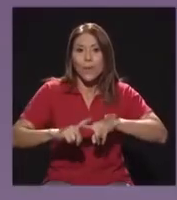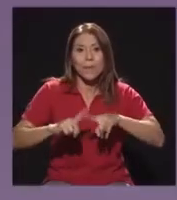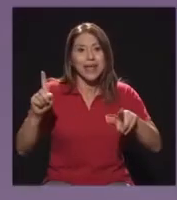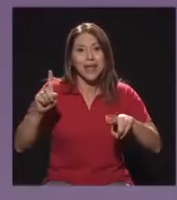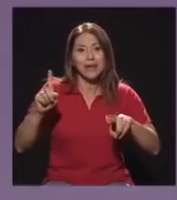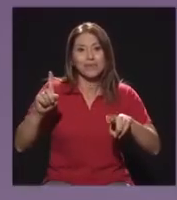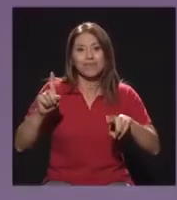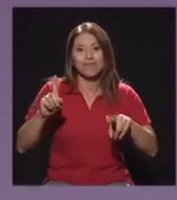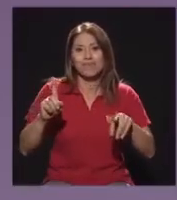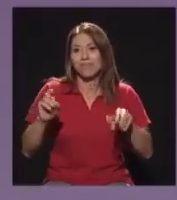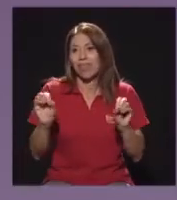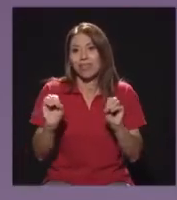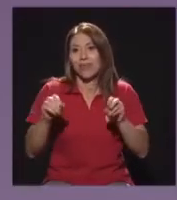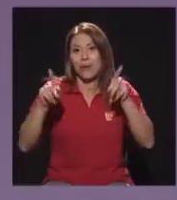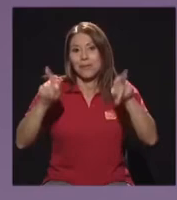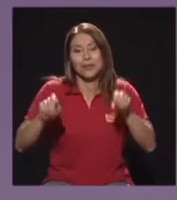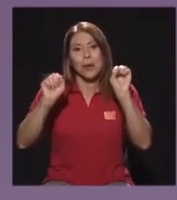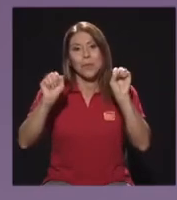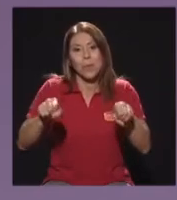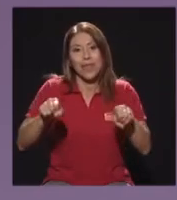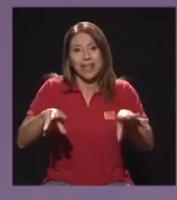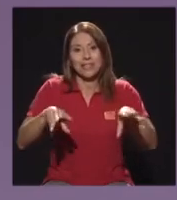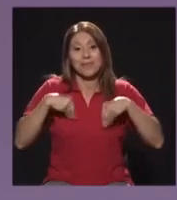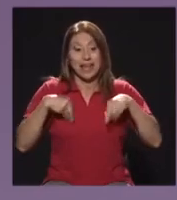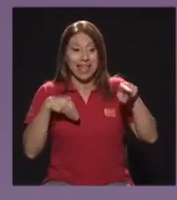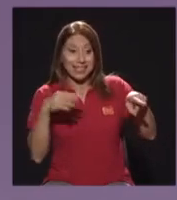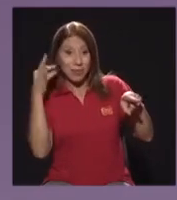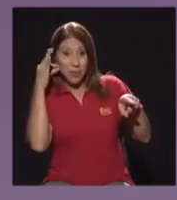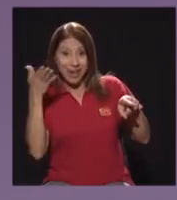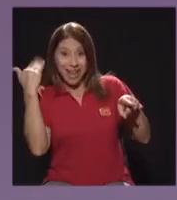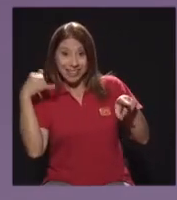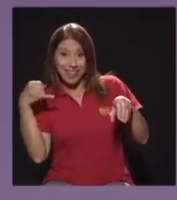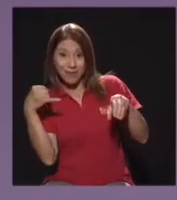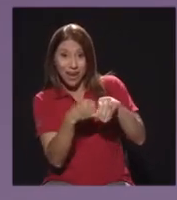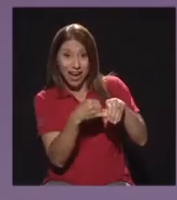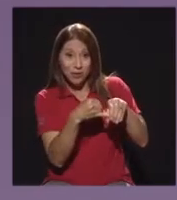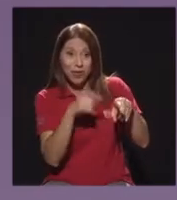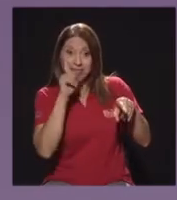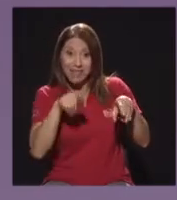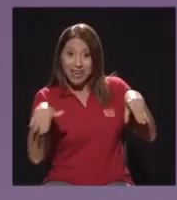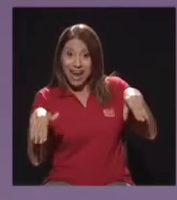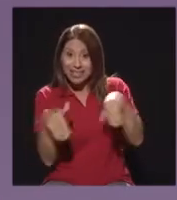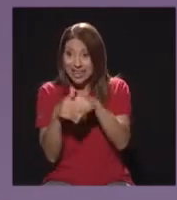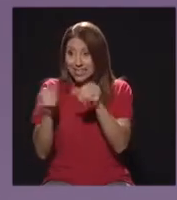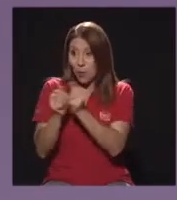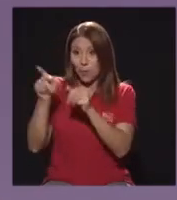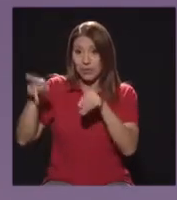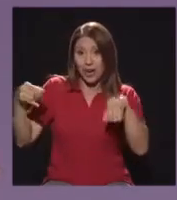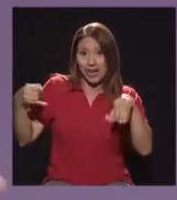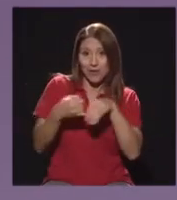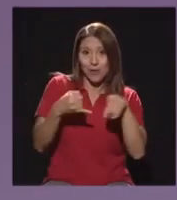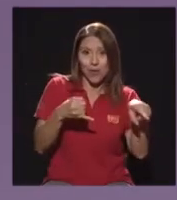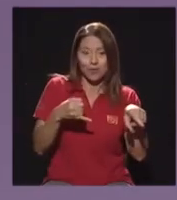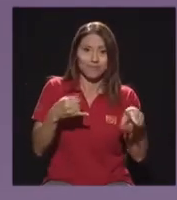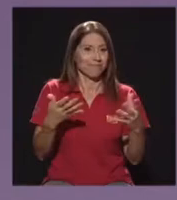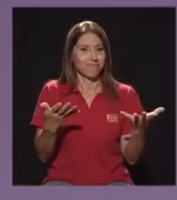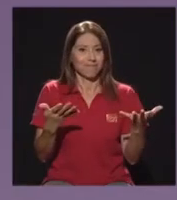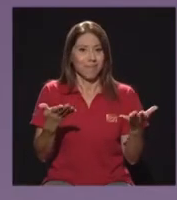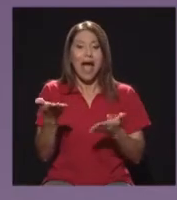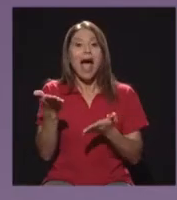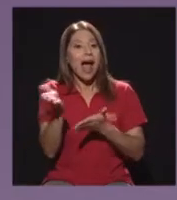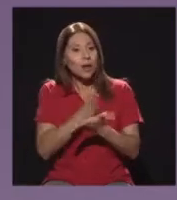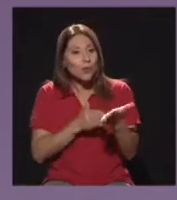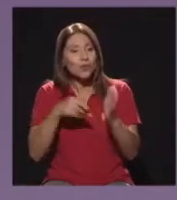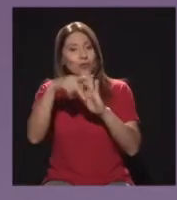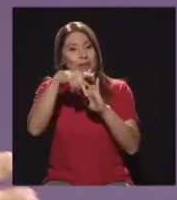quizás aceptar que la mujer violada tenga además que casarse con el violador y así hay algunos principios verdad